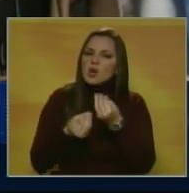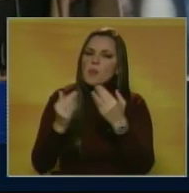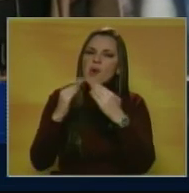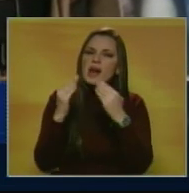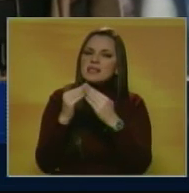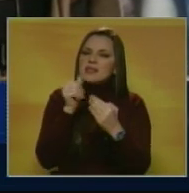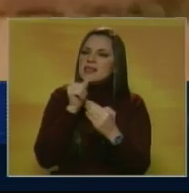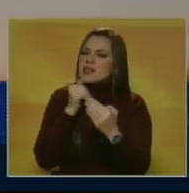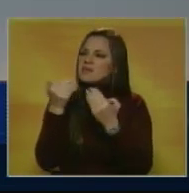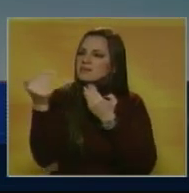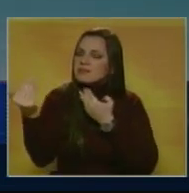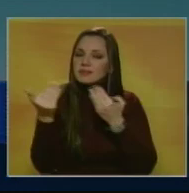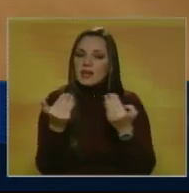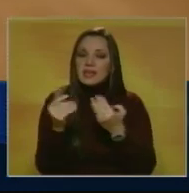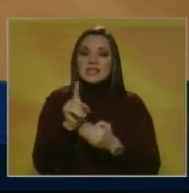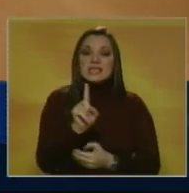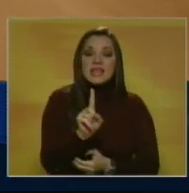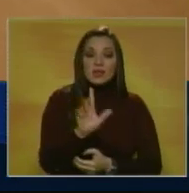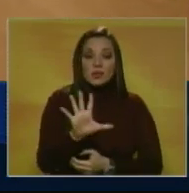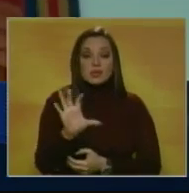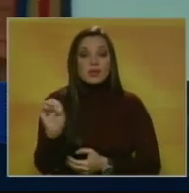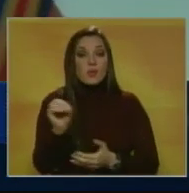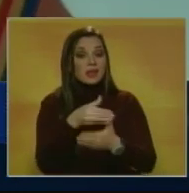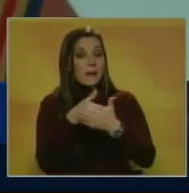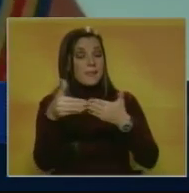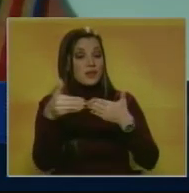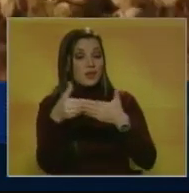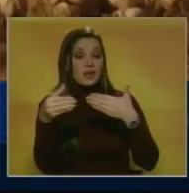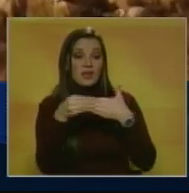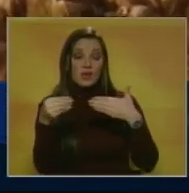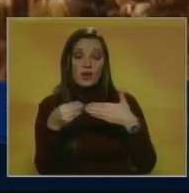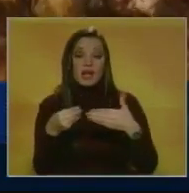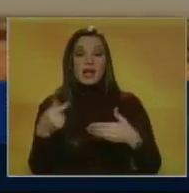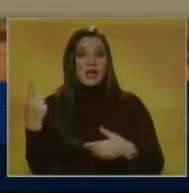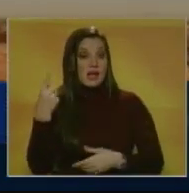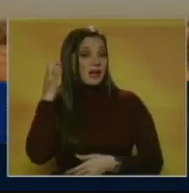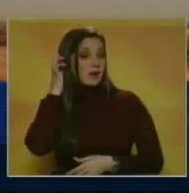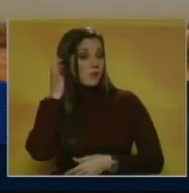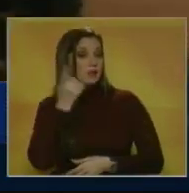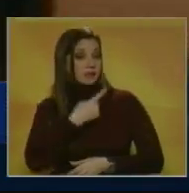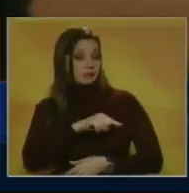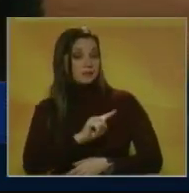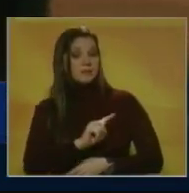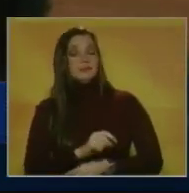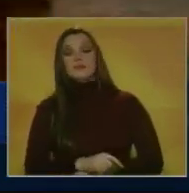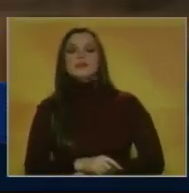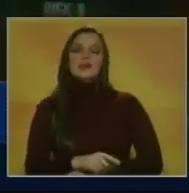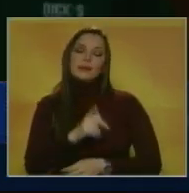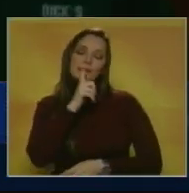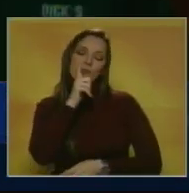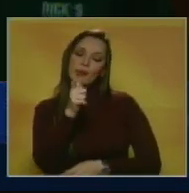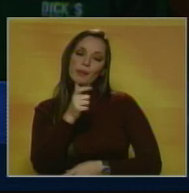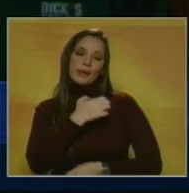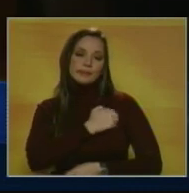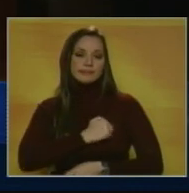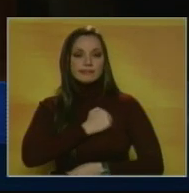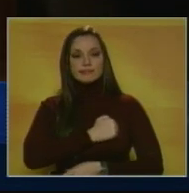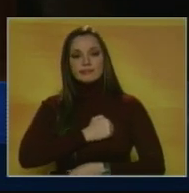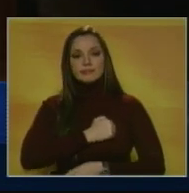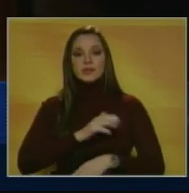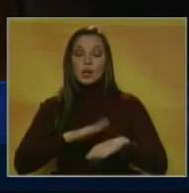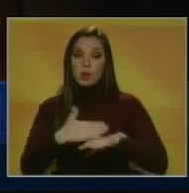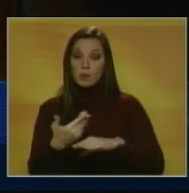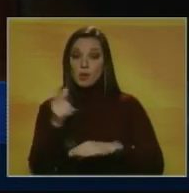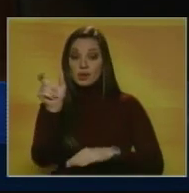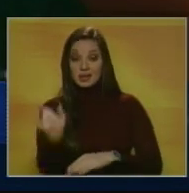fortuna de más de 150 millones de dólares que posee Barrymore. Solo se trata de una mala racha emocional porque Drew se